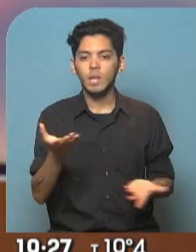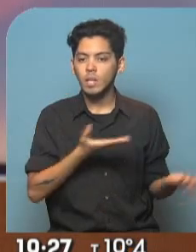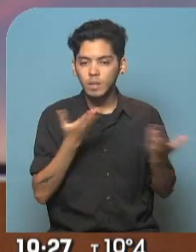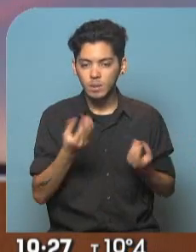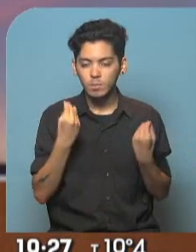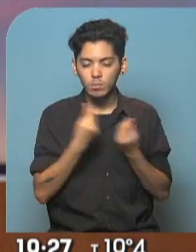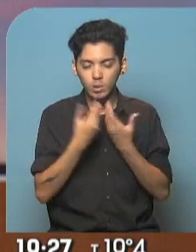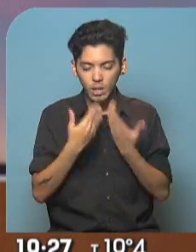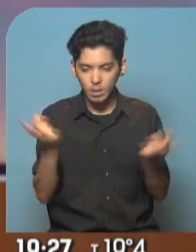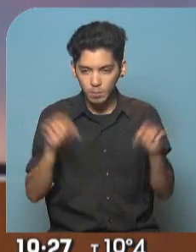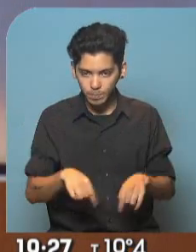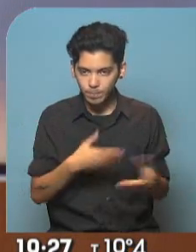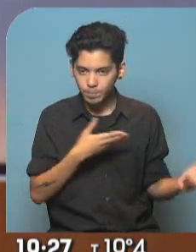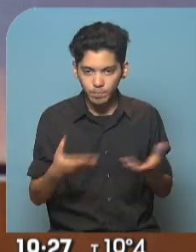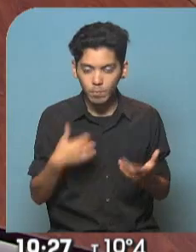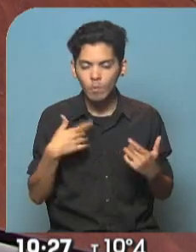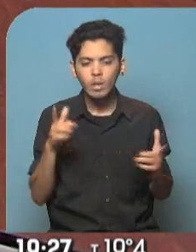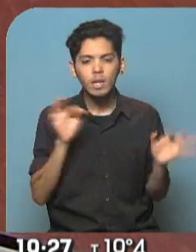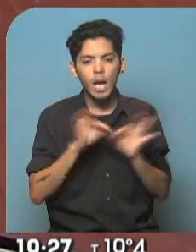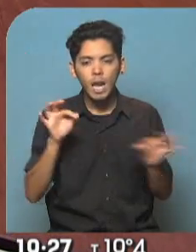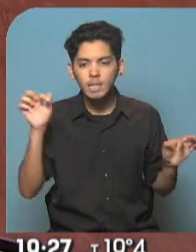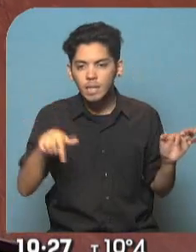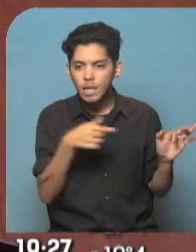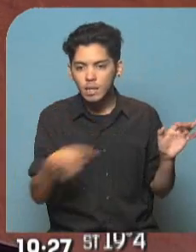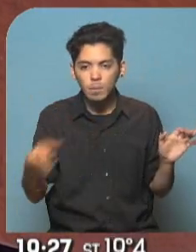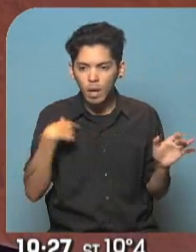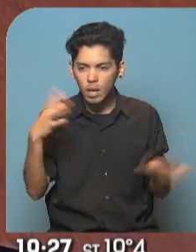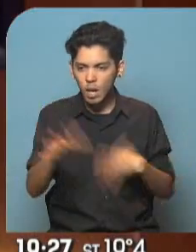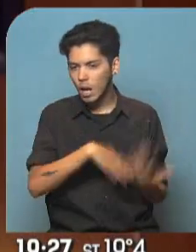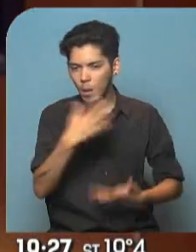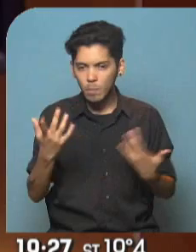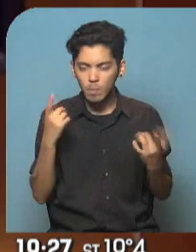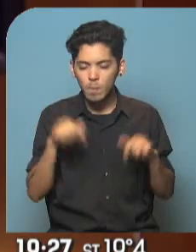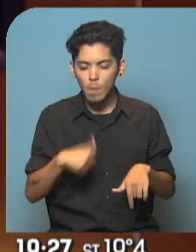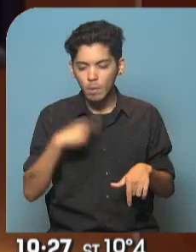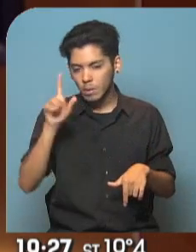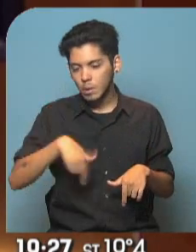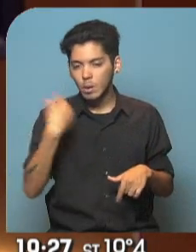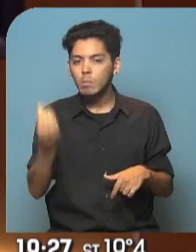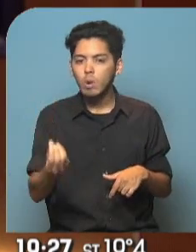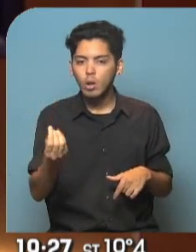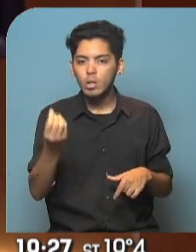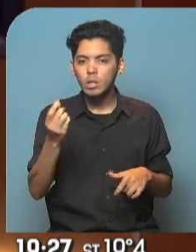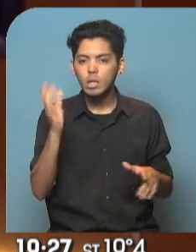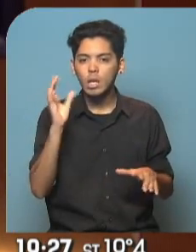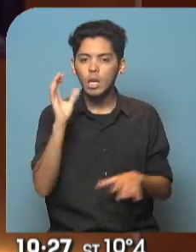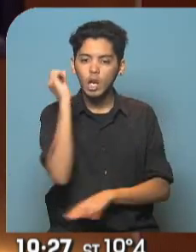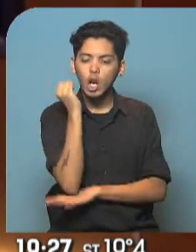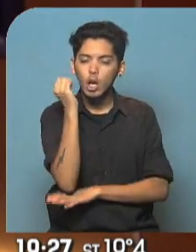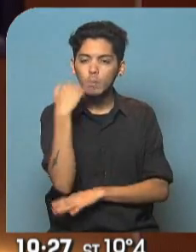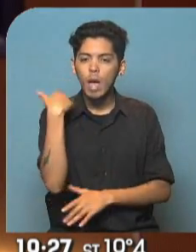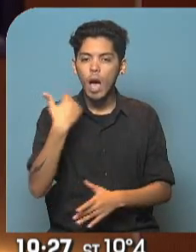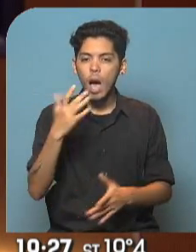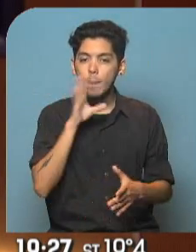igualmente tu análisis de las semanas esta semana tan convulsionada bueno todo esto surge porque la economía americana está un poco mejor